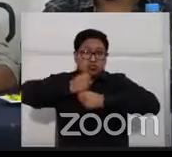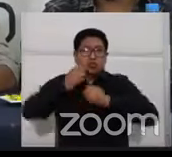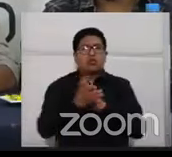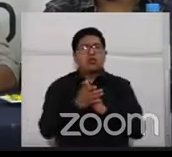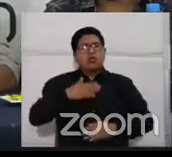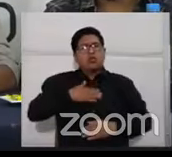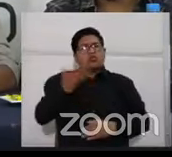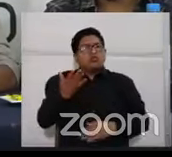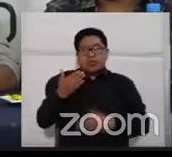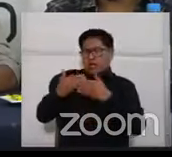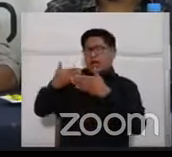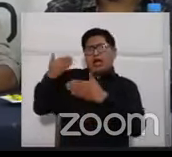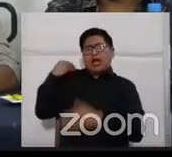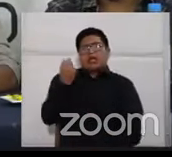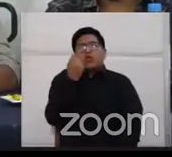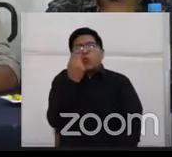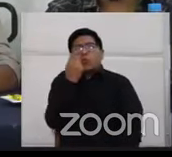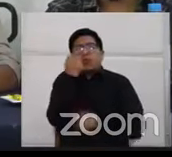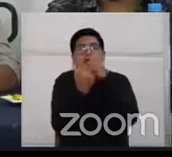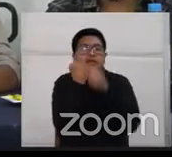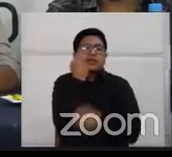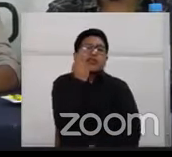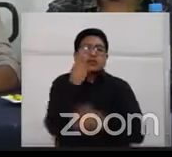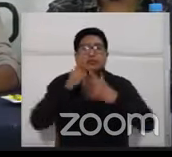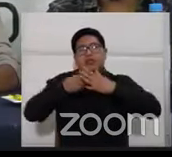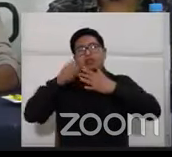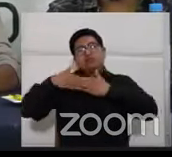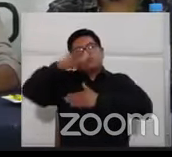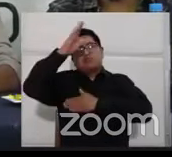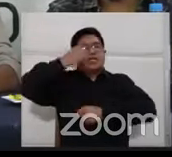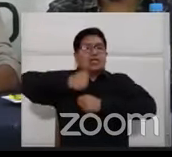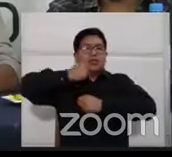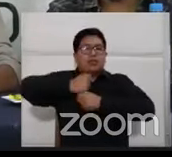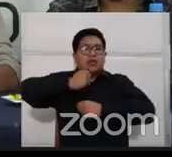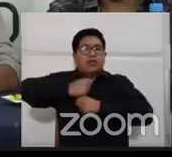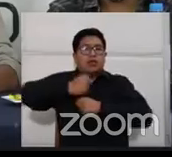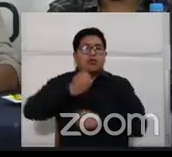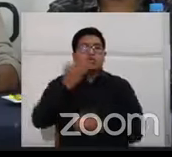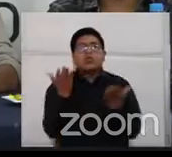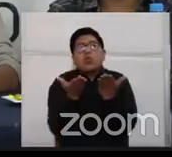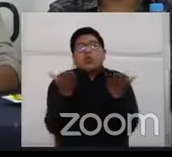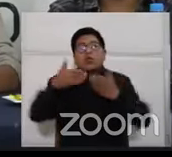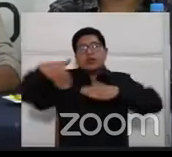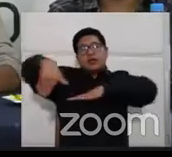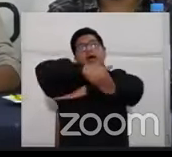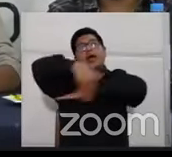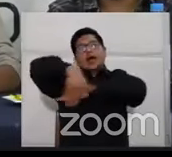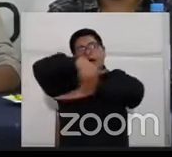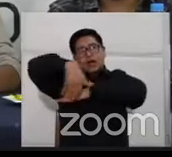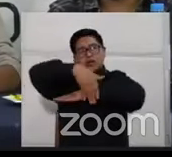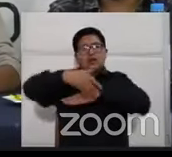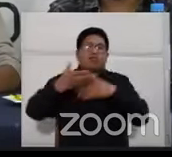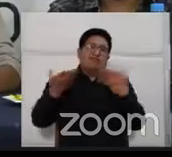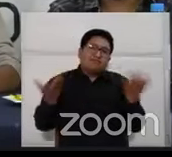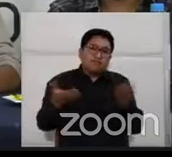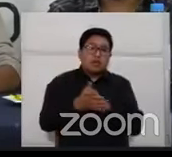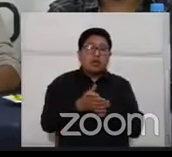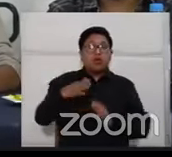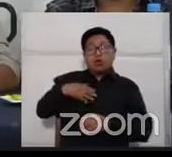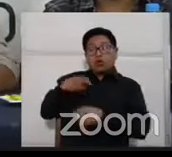desde mis 11 años en la calle siempre informalmente porque nunca me han dado la oportunidad de trabajar formalmente